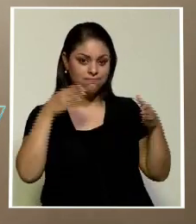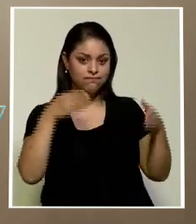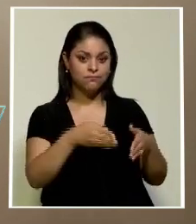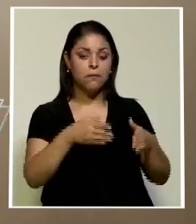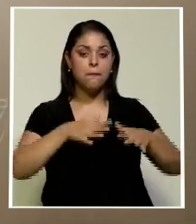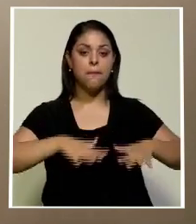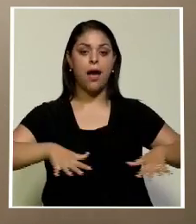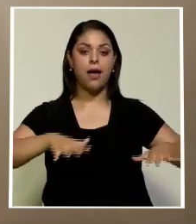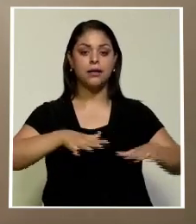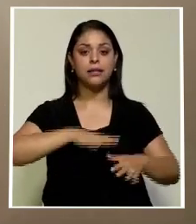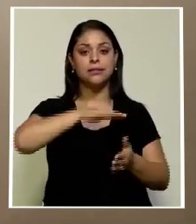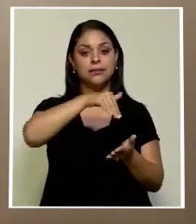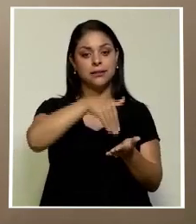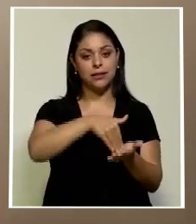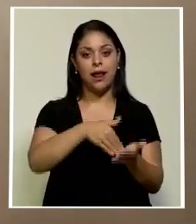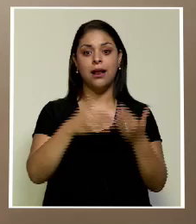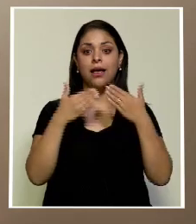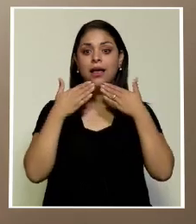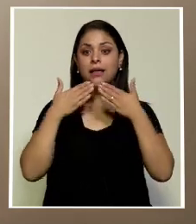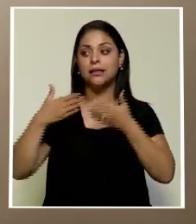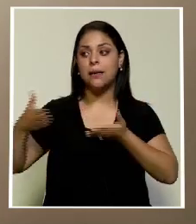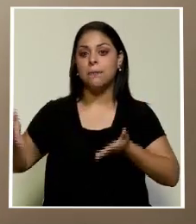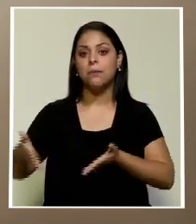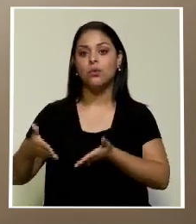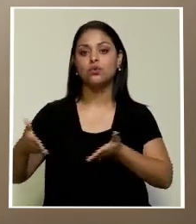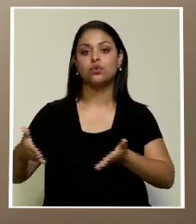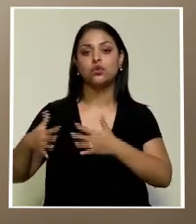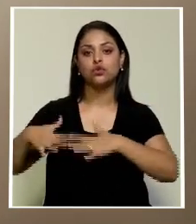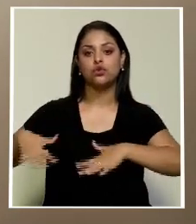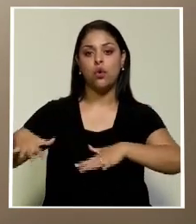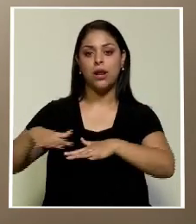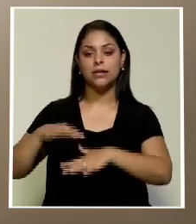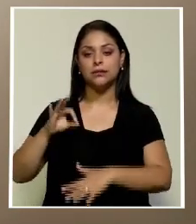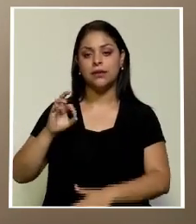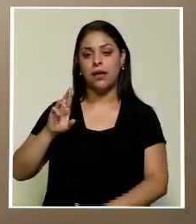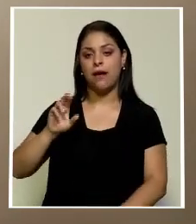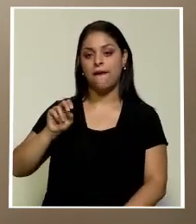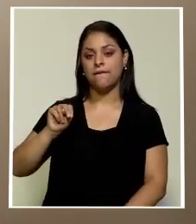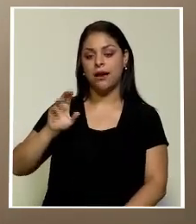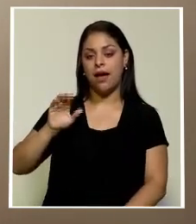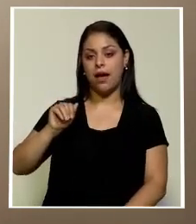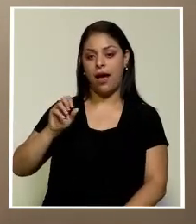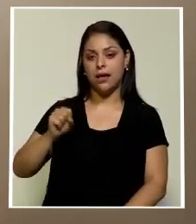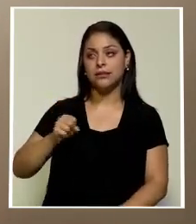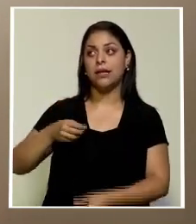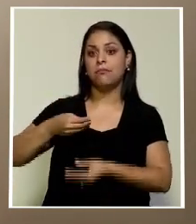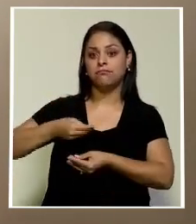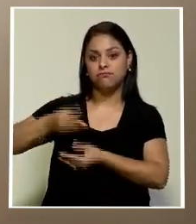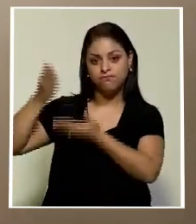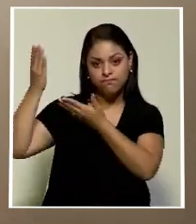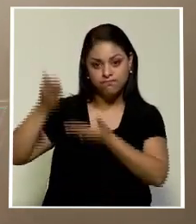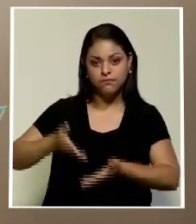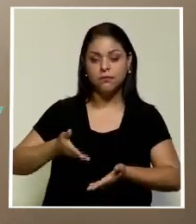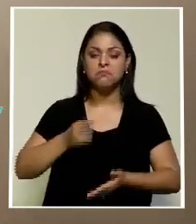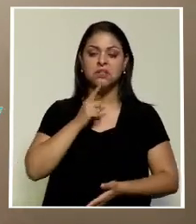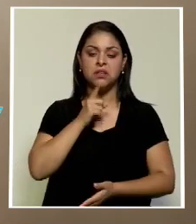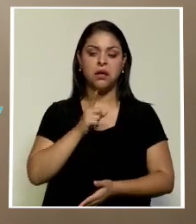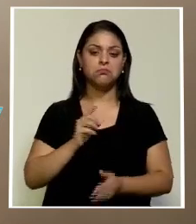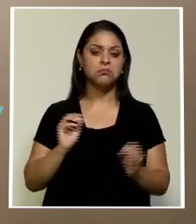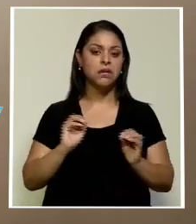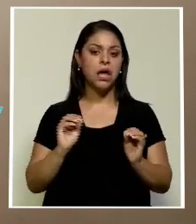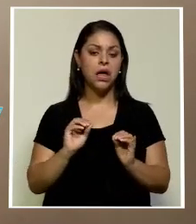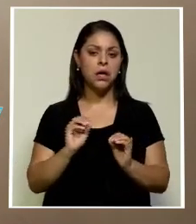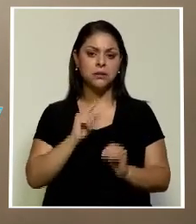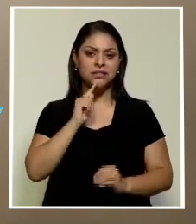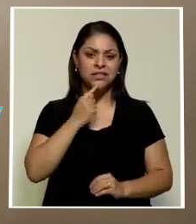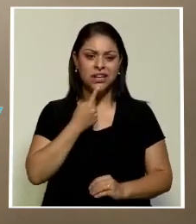al impulso muy fuerte de zonas francas y de las exportaciones que han tenido, no ha tenido severas consecuencias, y más